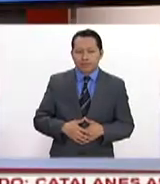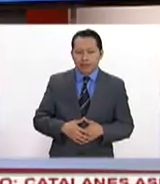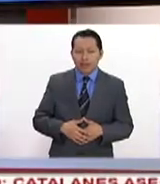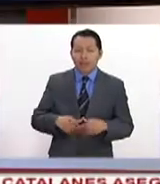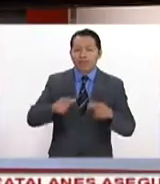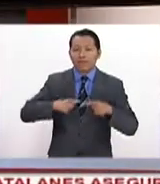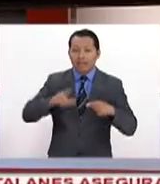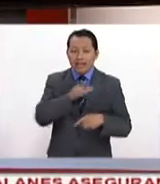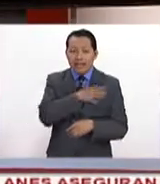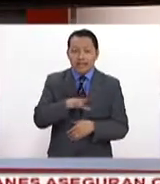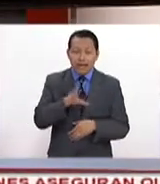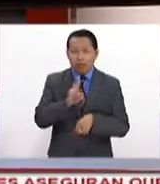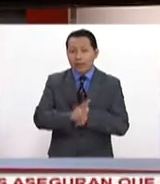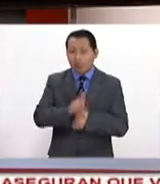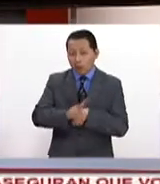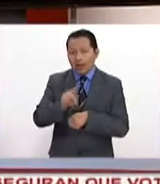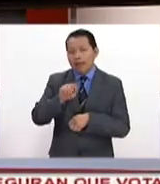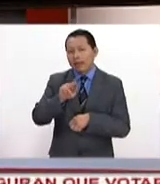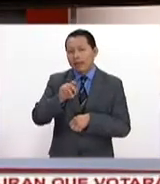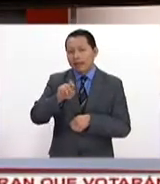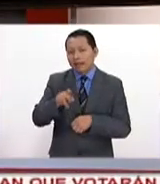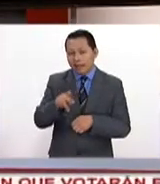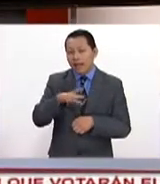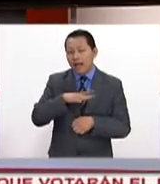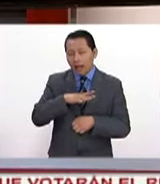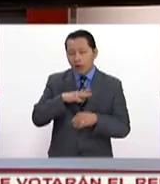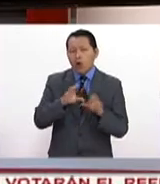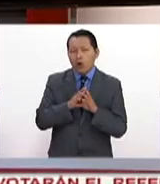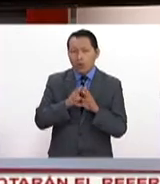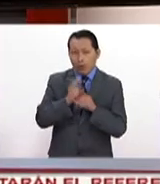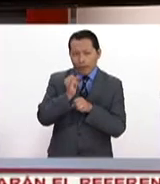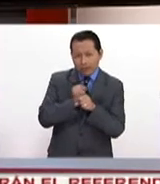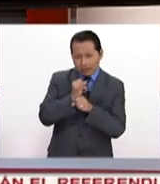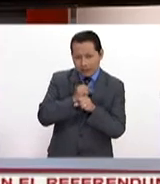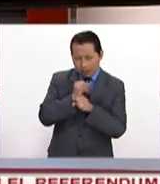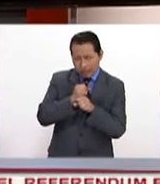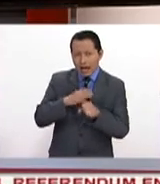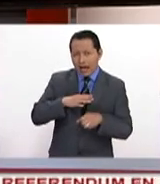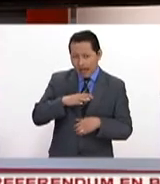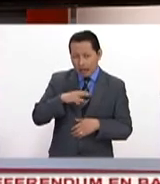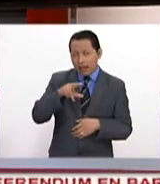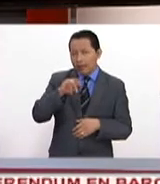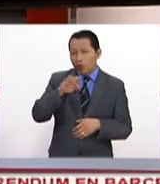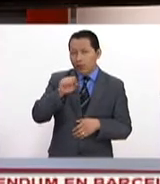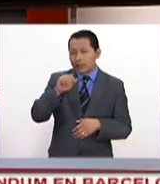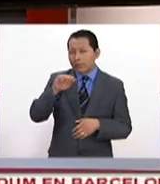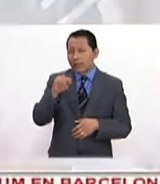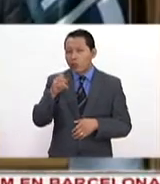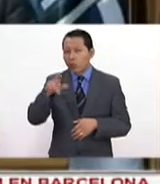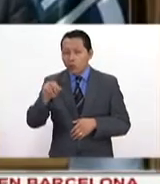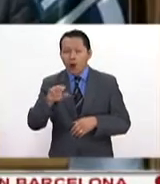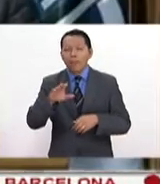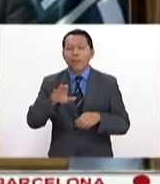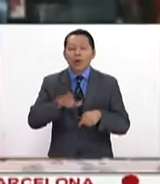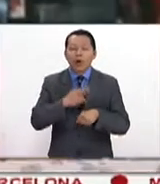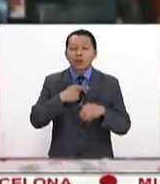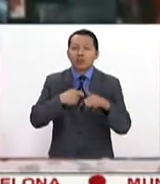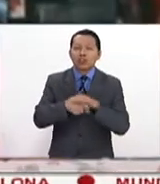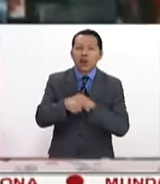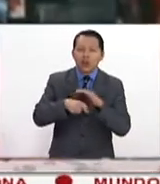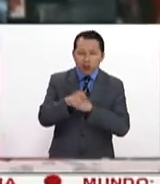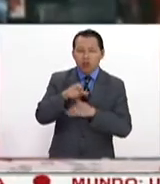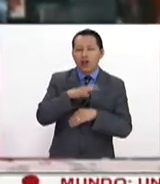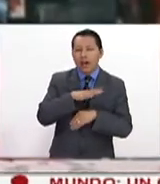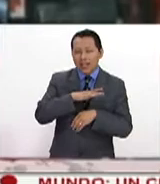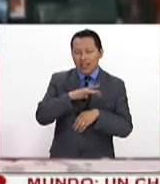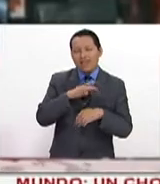El fiscal general de Venezuela, Tarek Saab, descartó investigar al presidente Nicolás Maduro por el escándalo de sobornos de la constructora